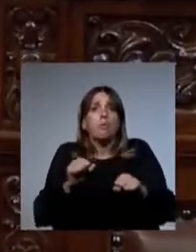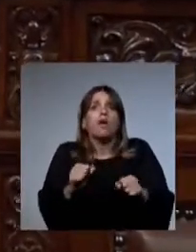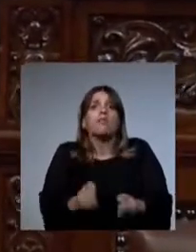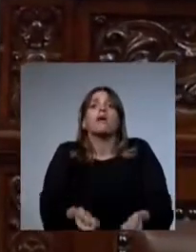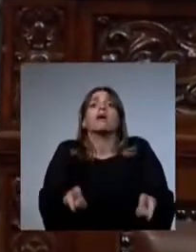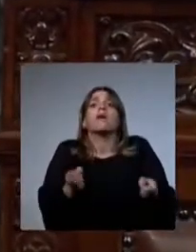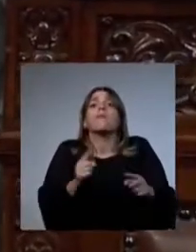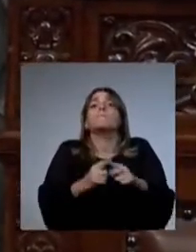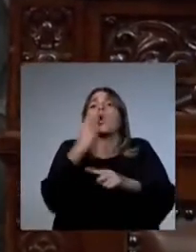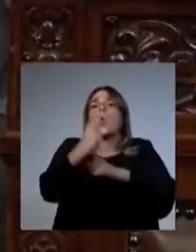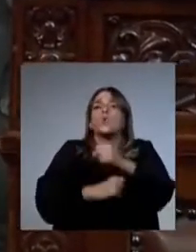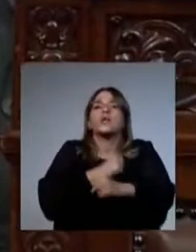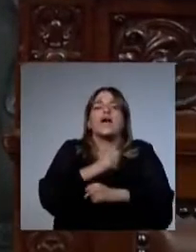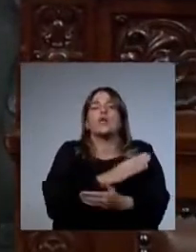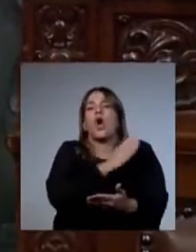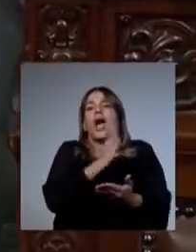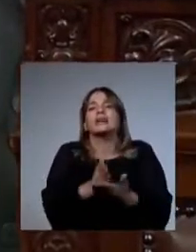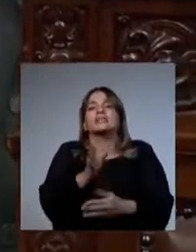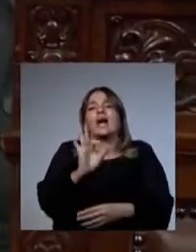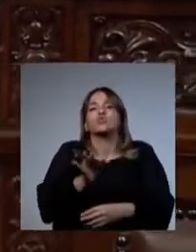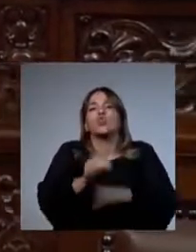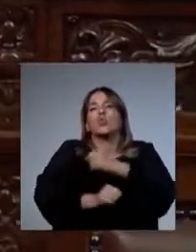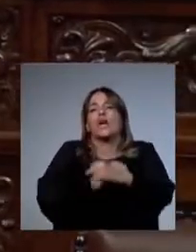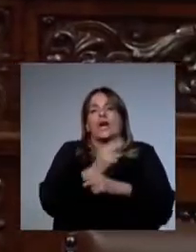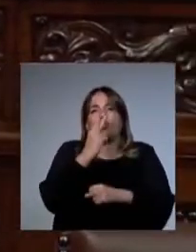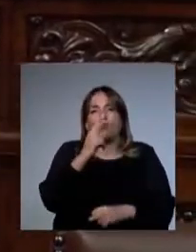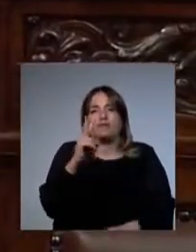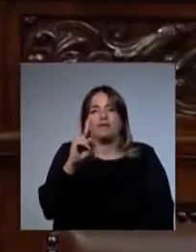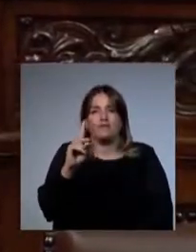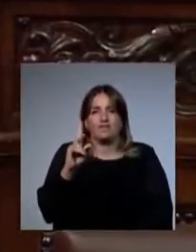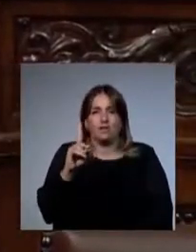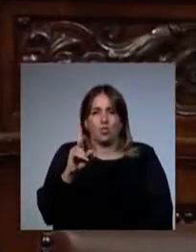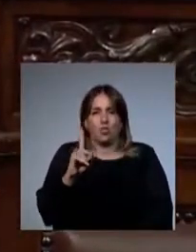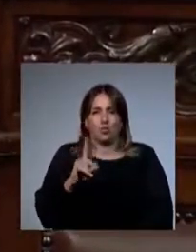reanudarlas por un año hasta octubre del 2021.